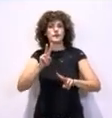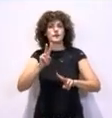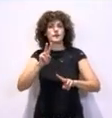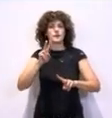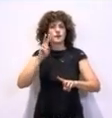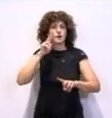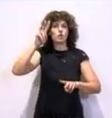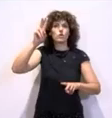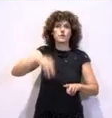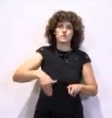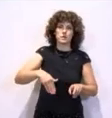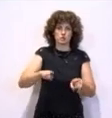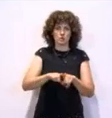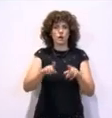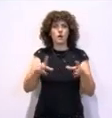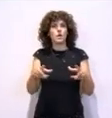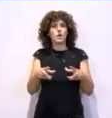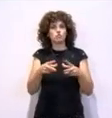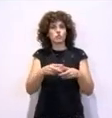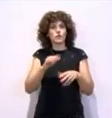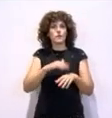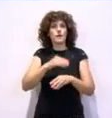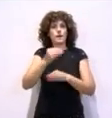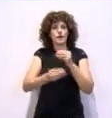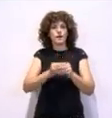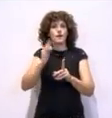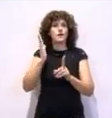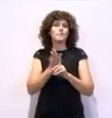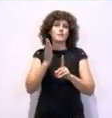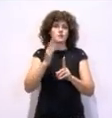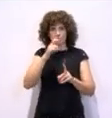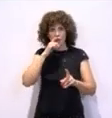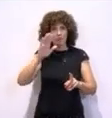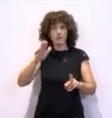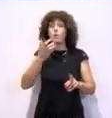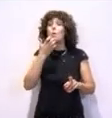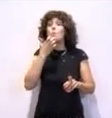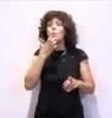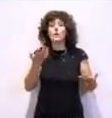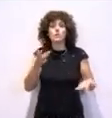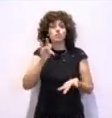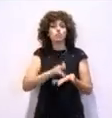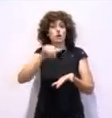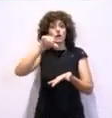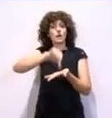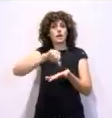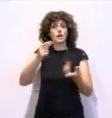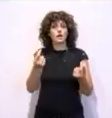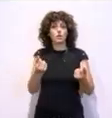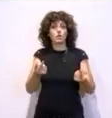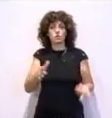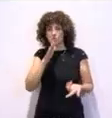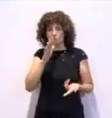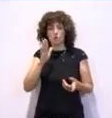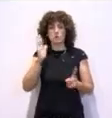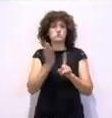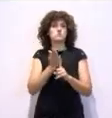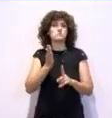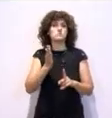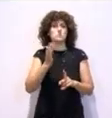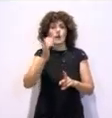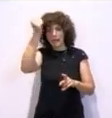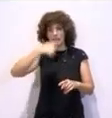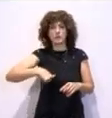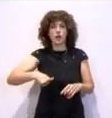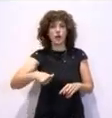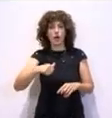sociedad también hacemos a esas víctimas del franquismo, algo que, por ejemplo, ocurre en nuestra ciudad con las víctimas del terrorismo de ETA, también en el